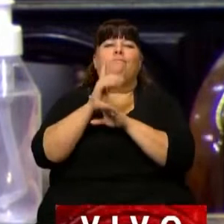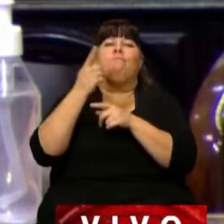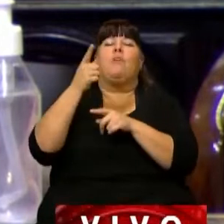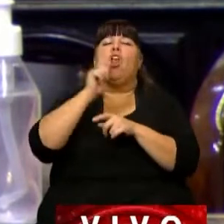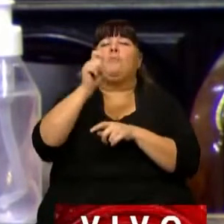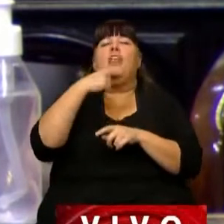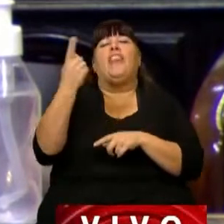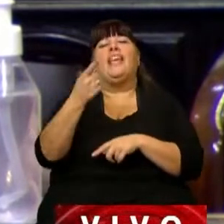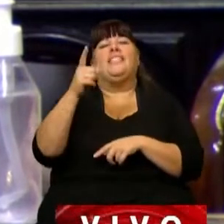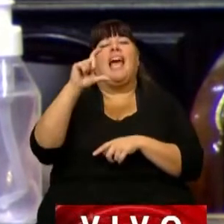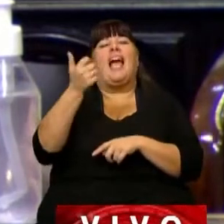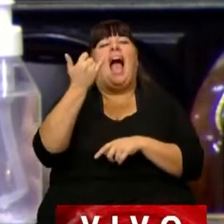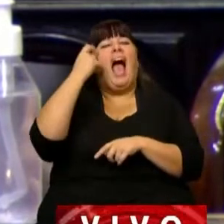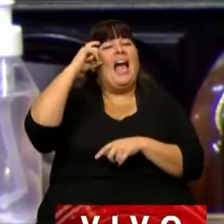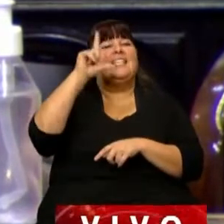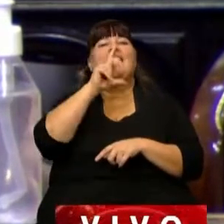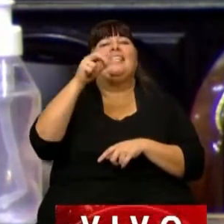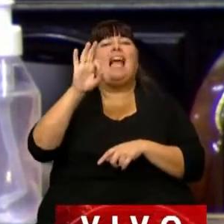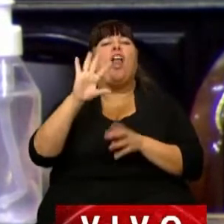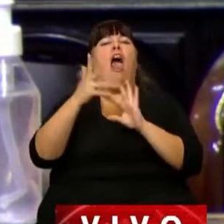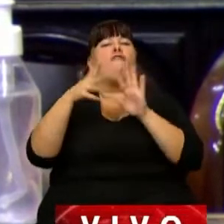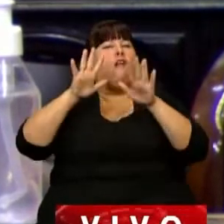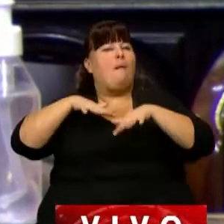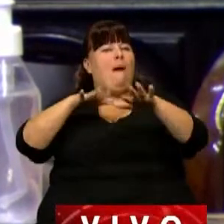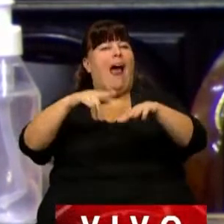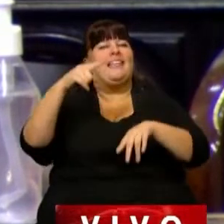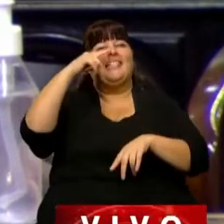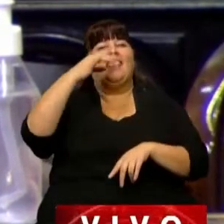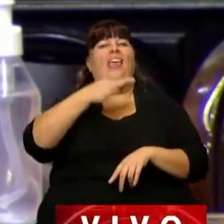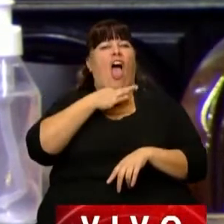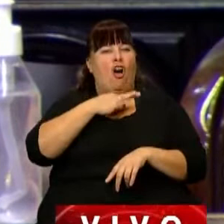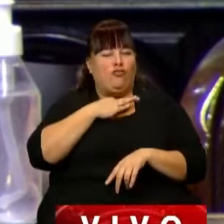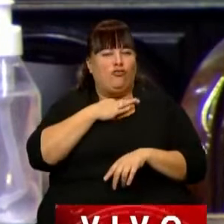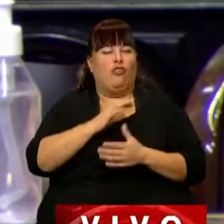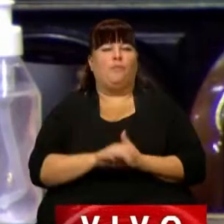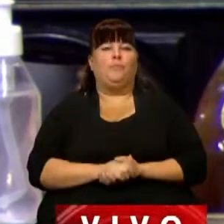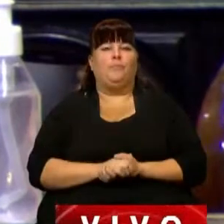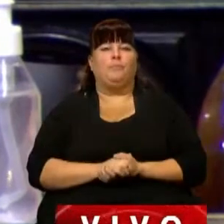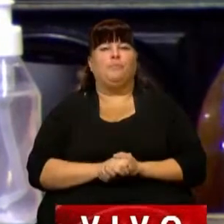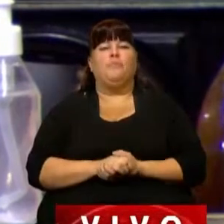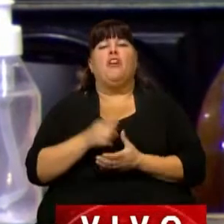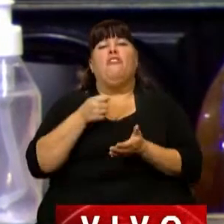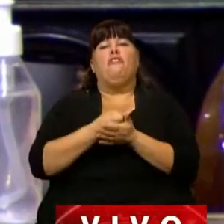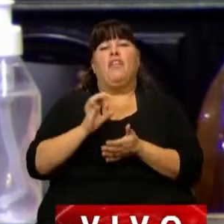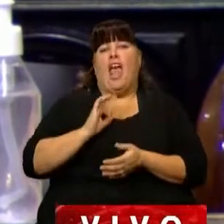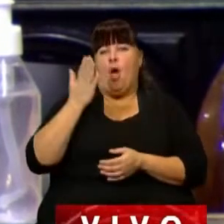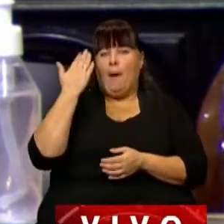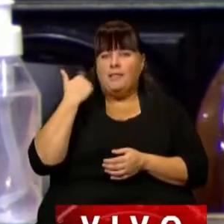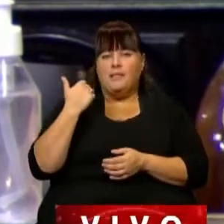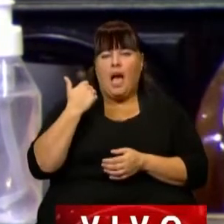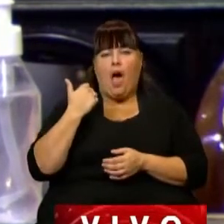la prensa como los Cayetanos, por la movilización del 7 de agosto. A fines del año